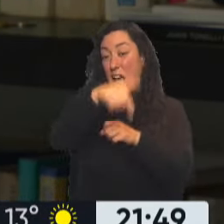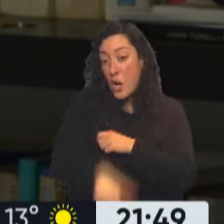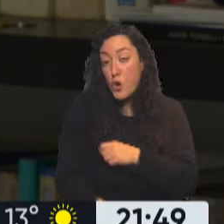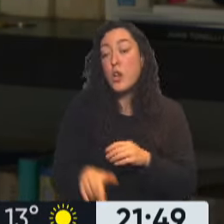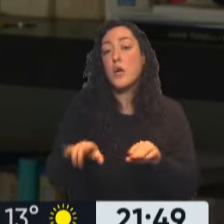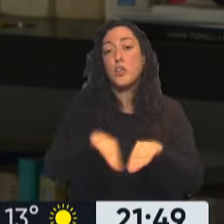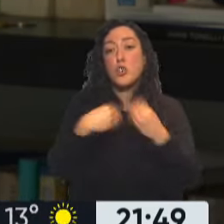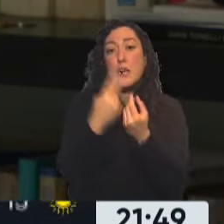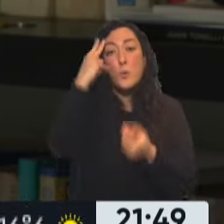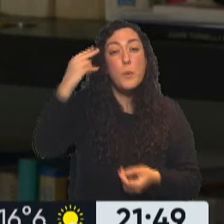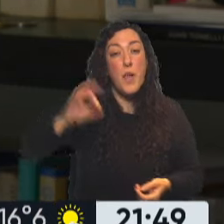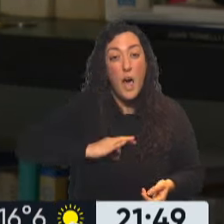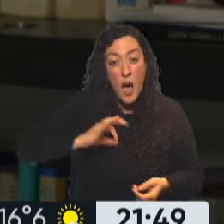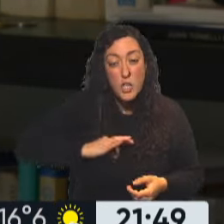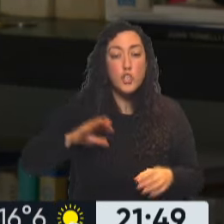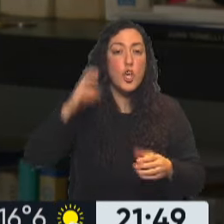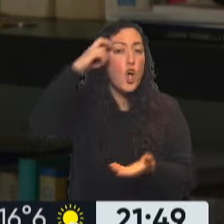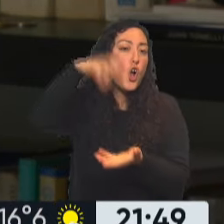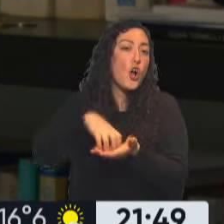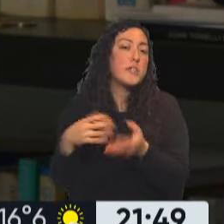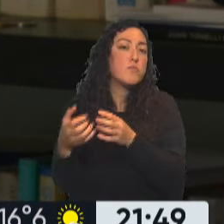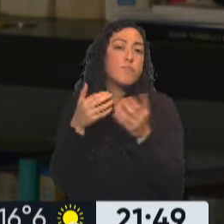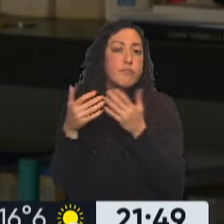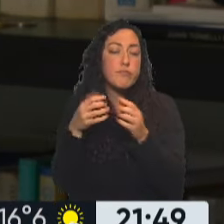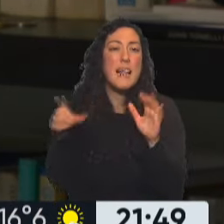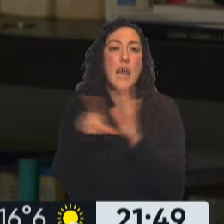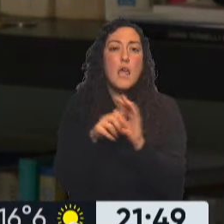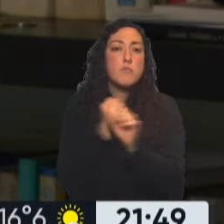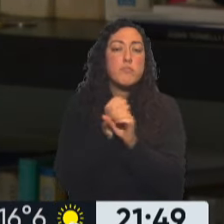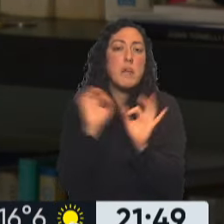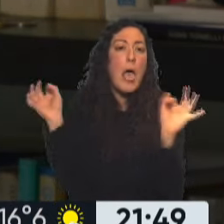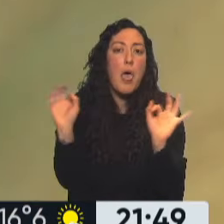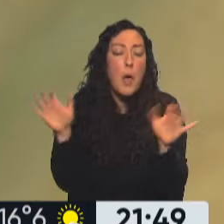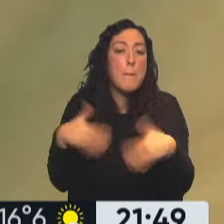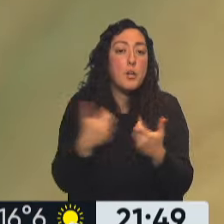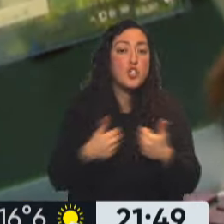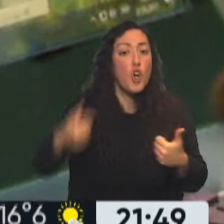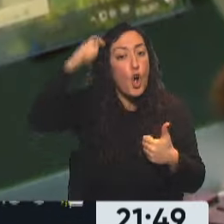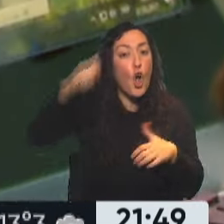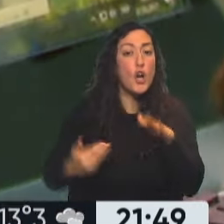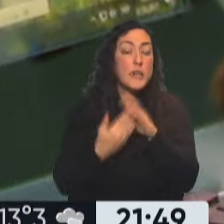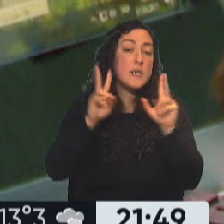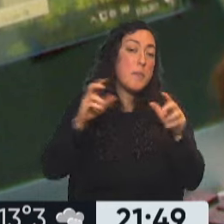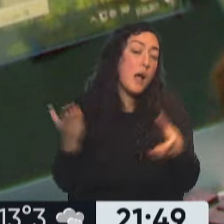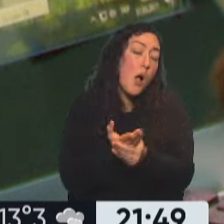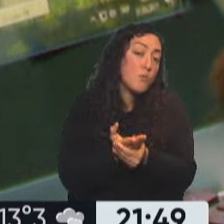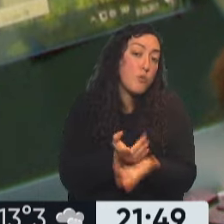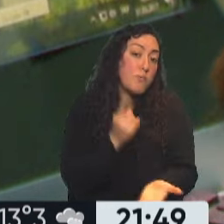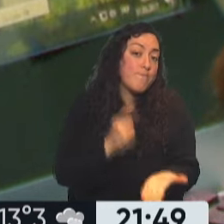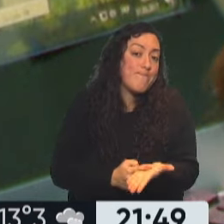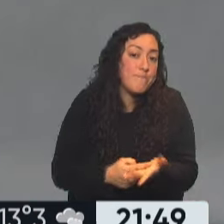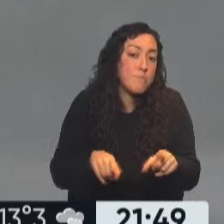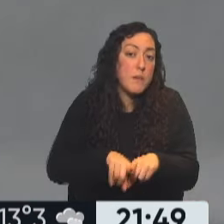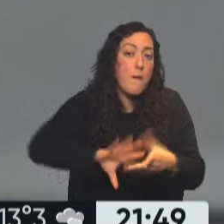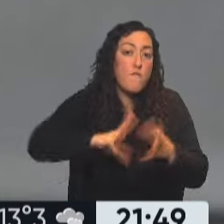ya 9 años y el Congreso no ha sancionado ninguna ley. Por eso la Corte, en el marco de esta causa, la resuelve como los